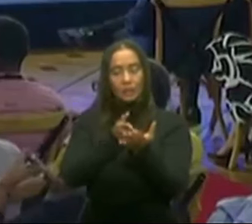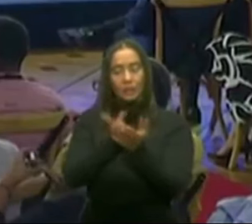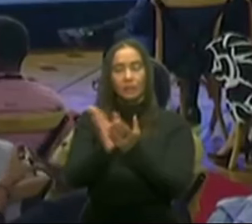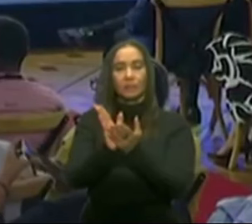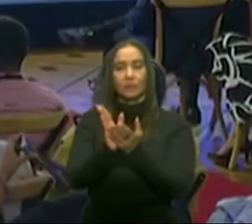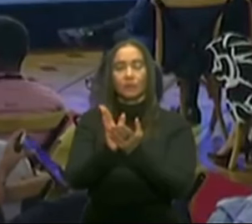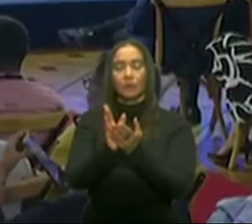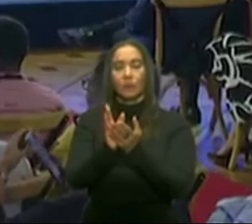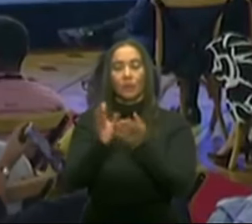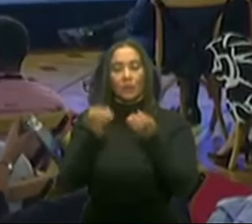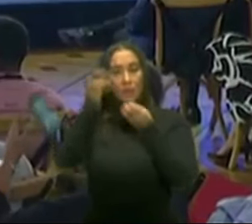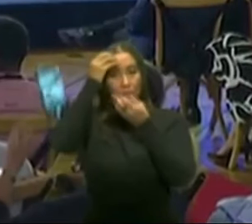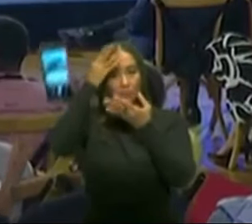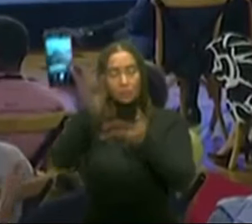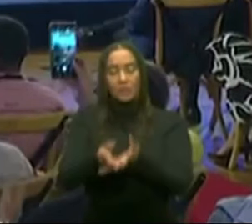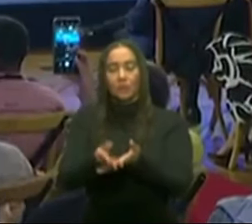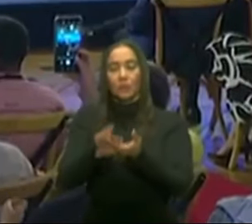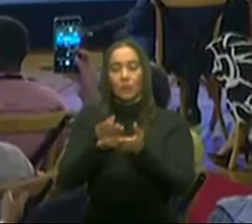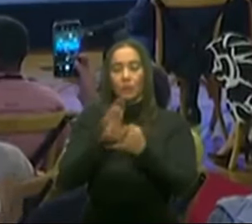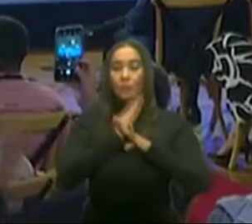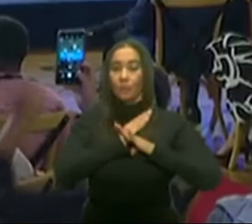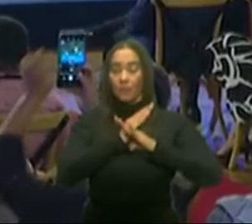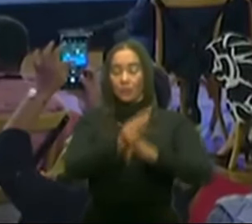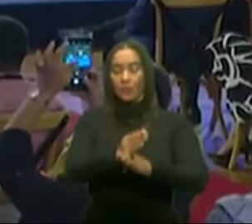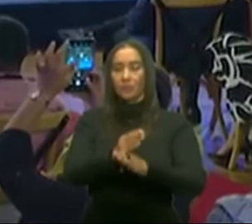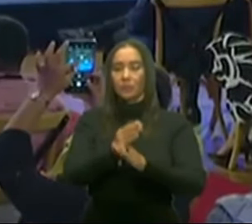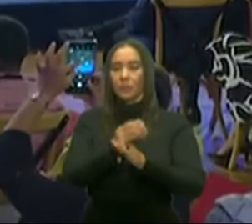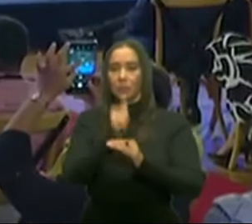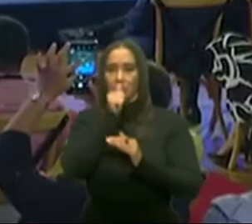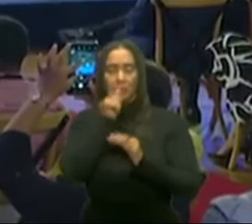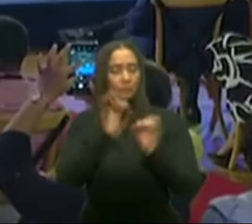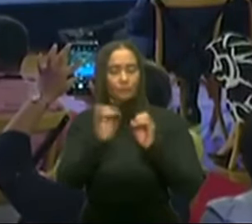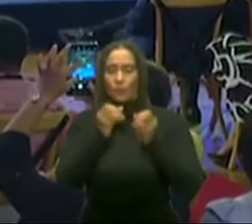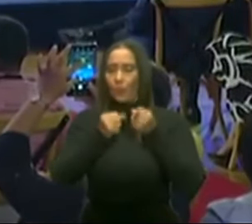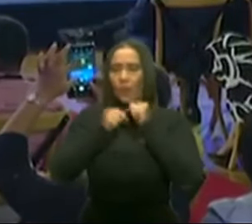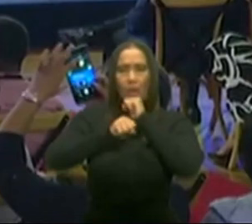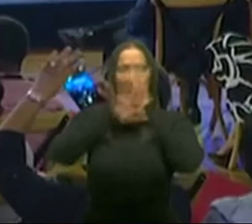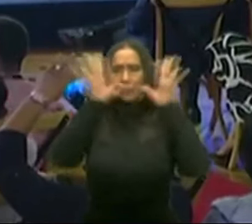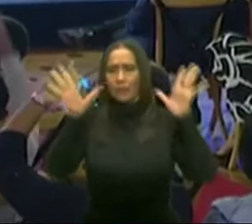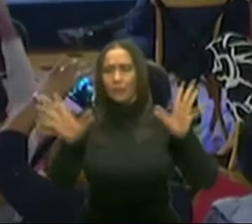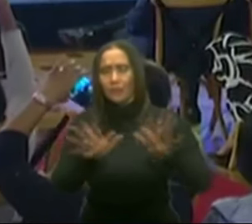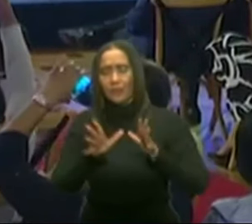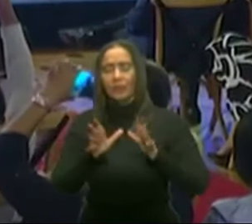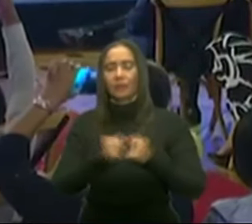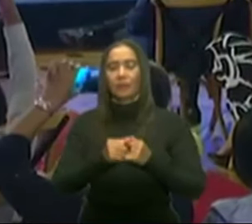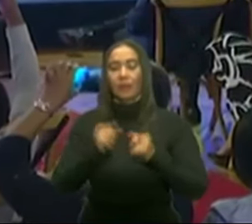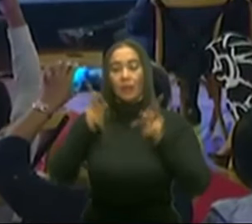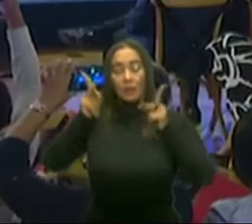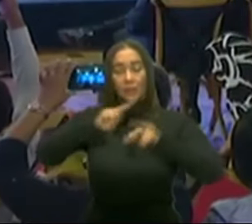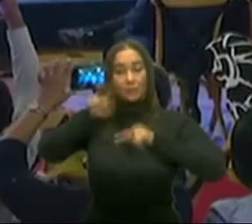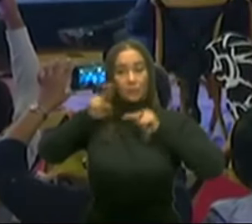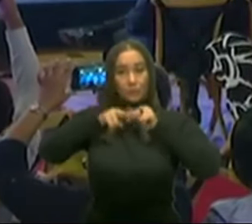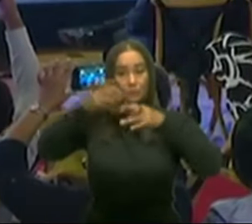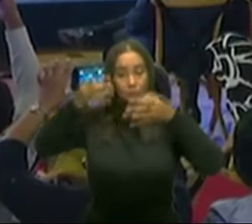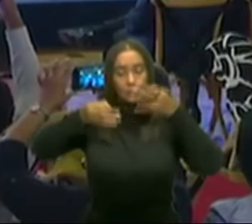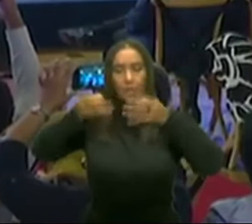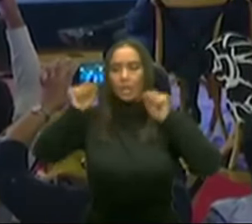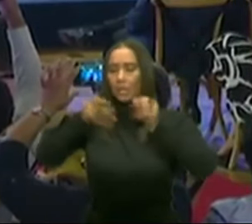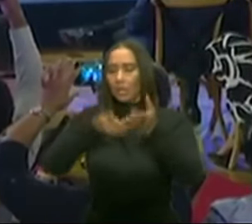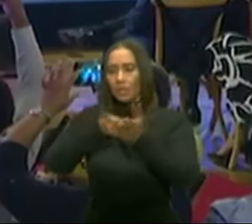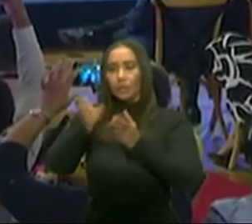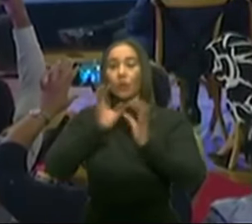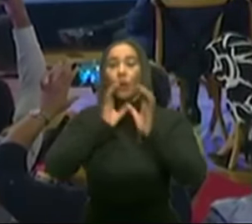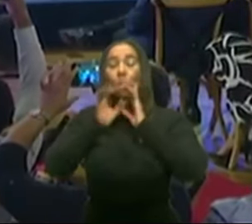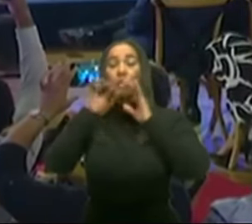archivos informativos, espacio pagado, prohibición de restricciones, transparencia de la sociedad. Las personas naturales o jurídicas tienen derecho a la